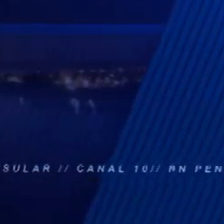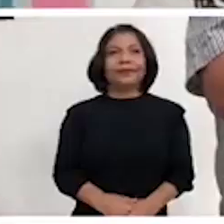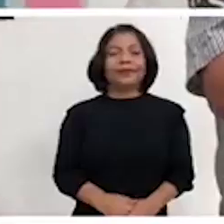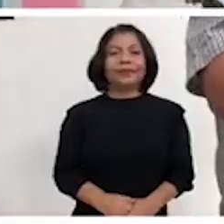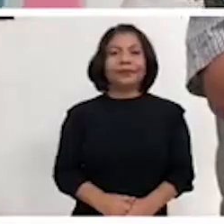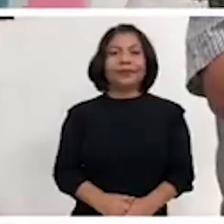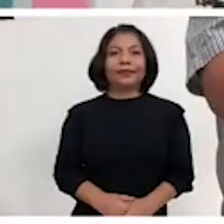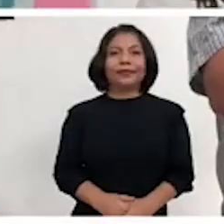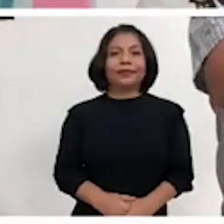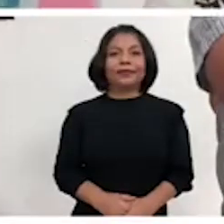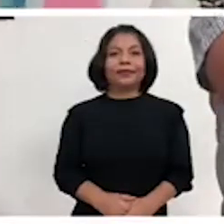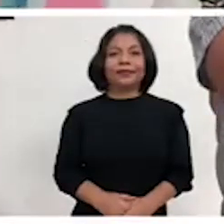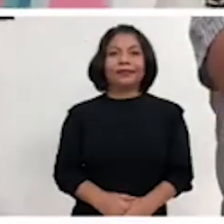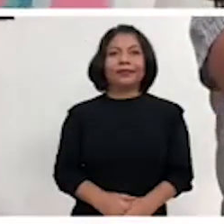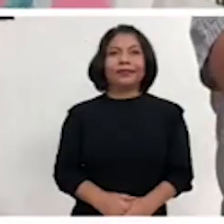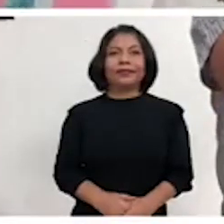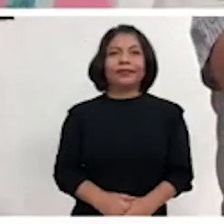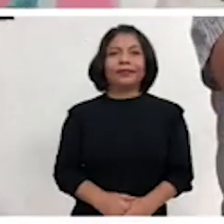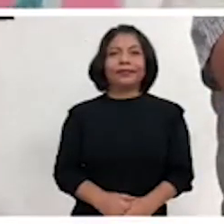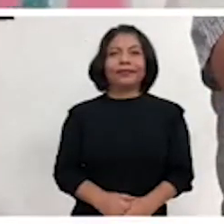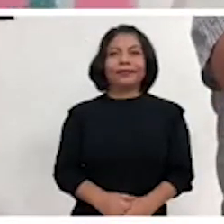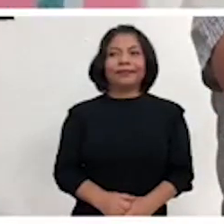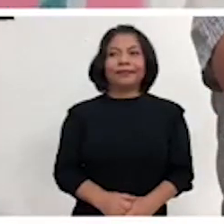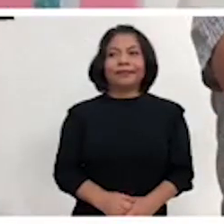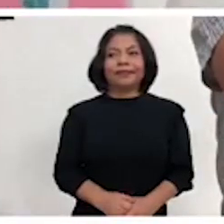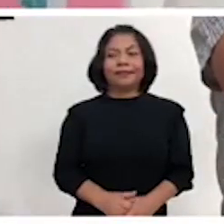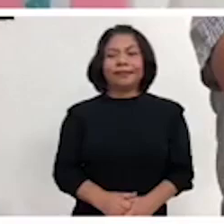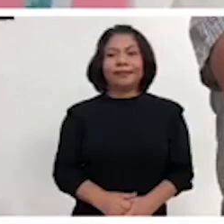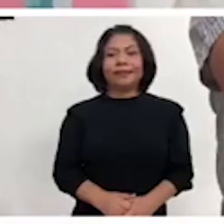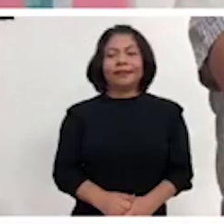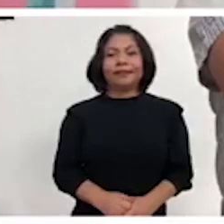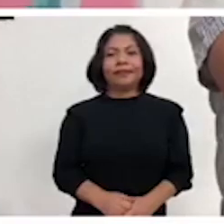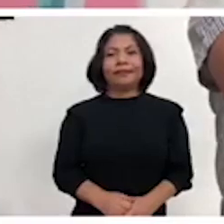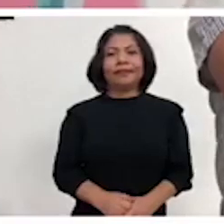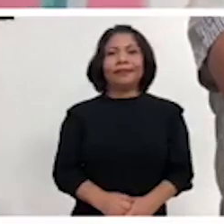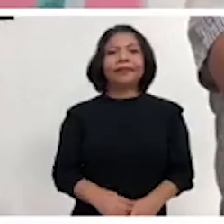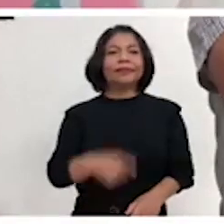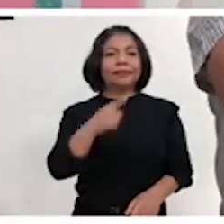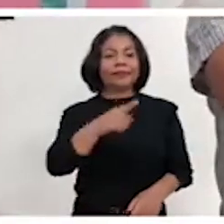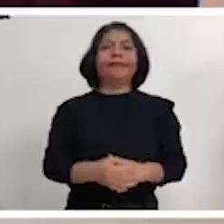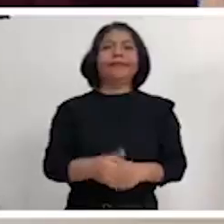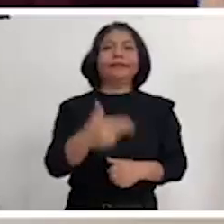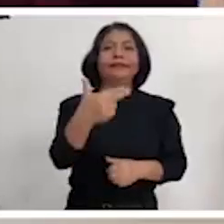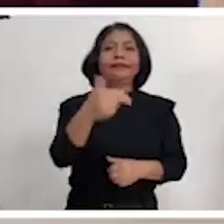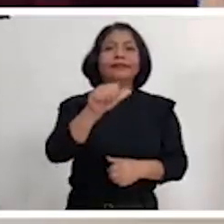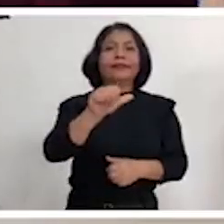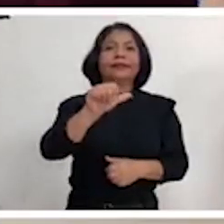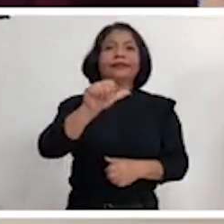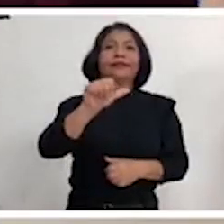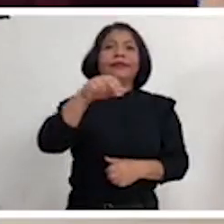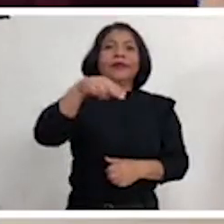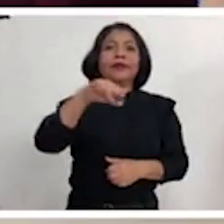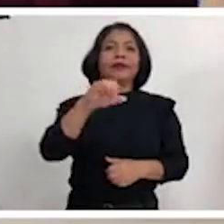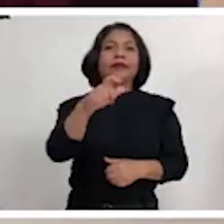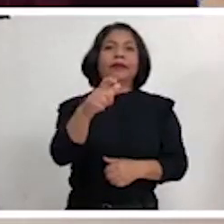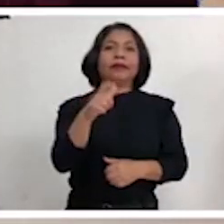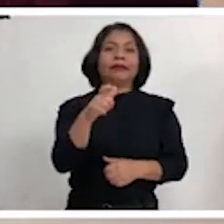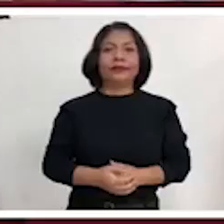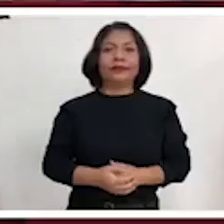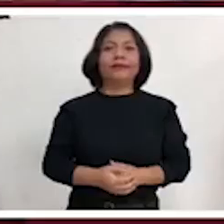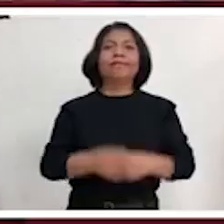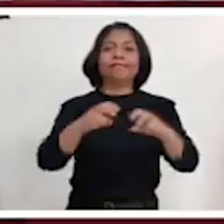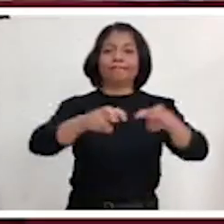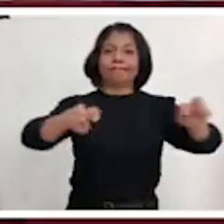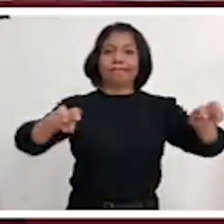tras mes y medio como encargado de despacho este jueves 21 de enero de 2021 durante la quincuagésima séptima sesión